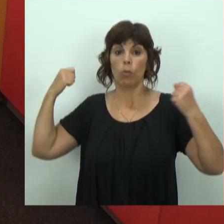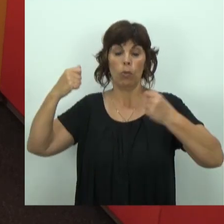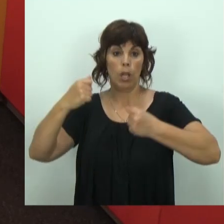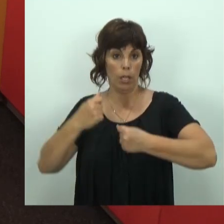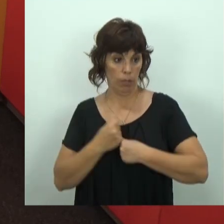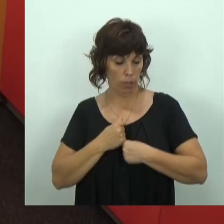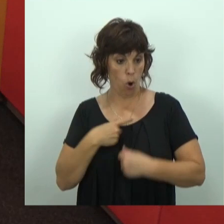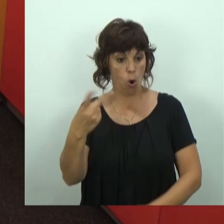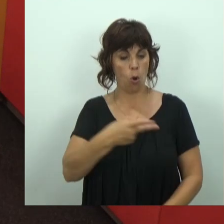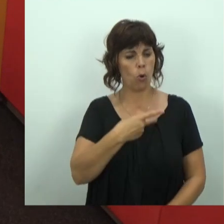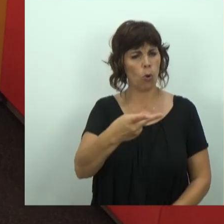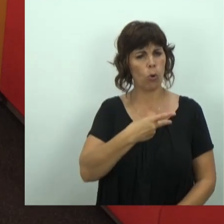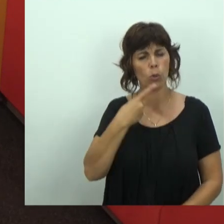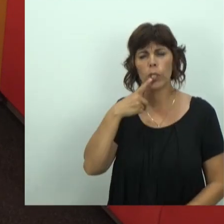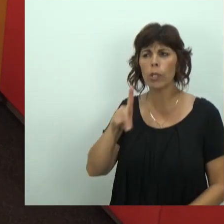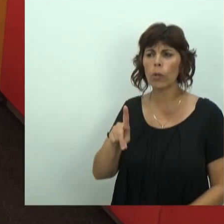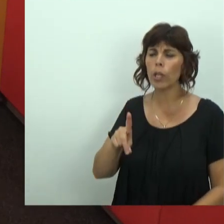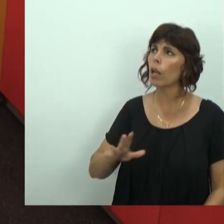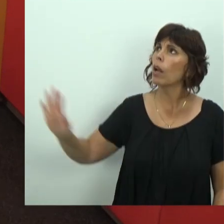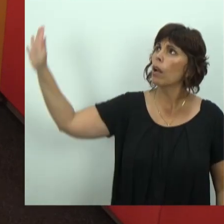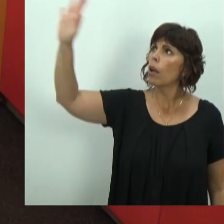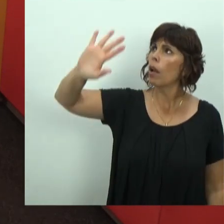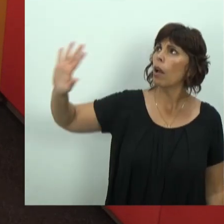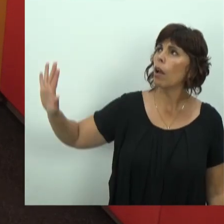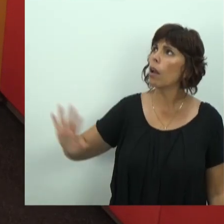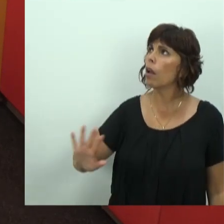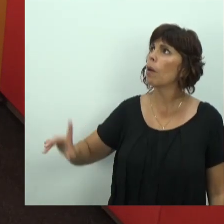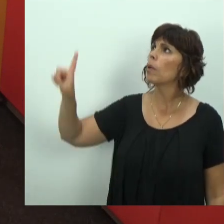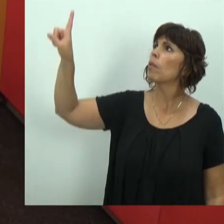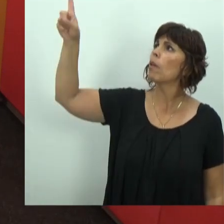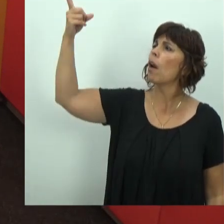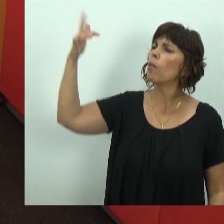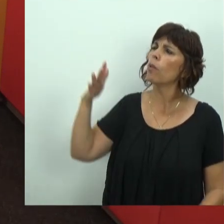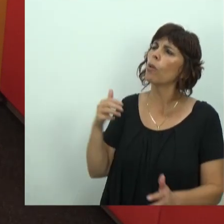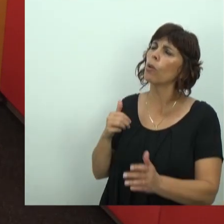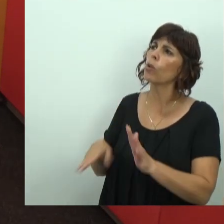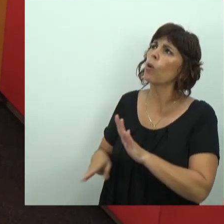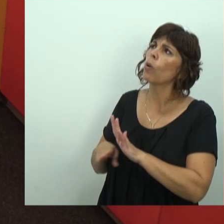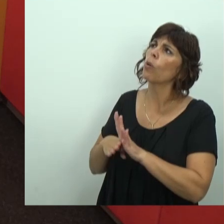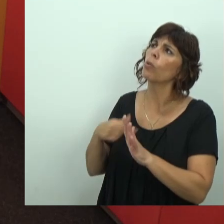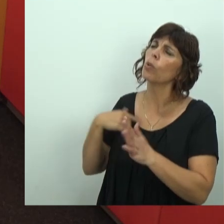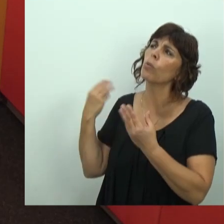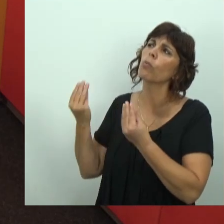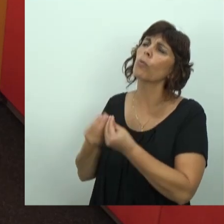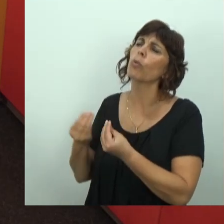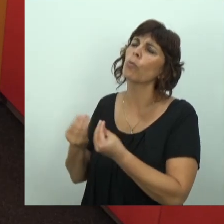Imagínate, en la presencia continua de aquel que resucitó entre los muertos.